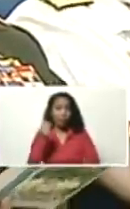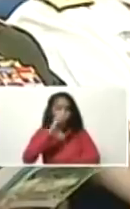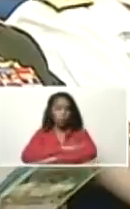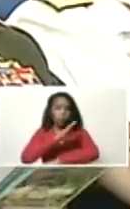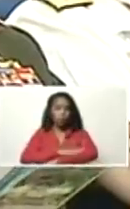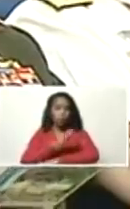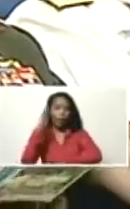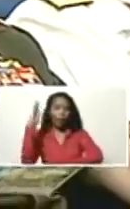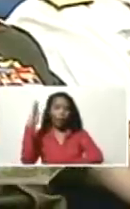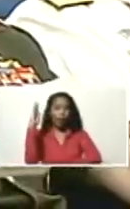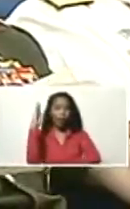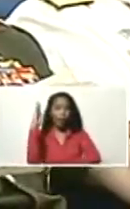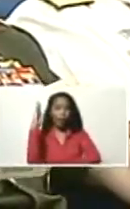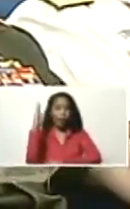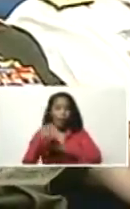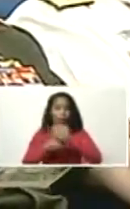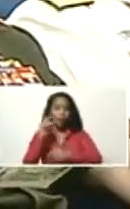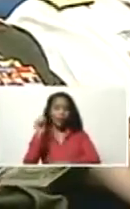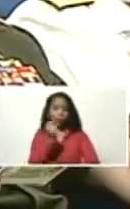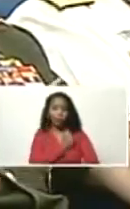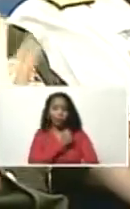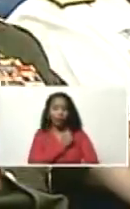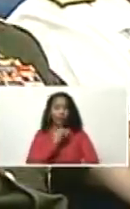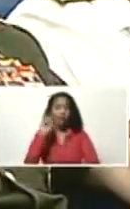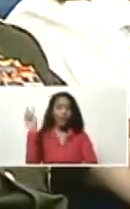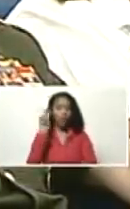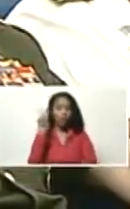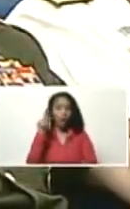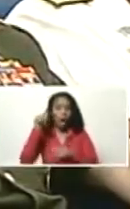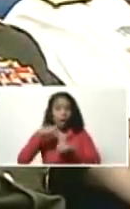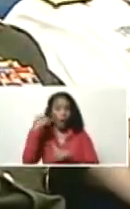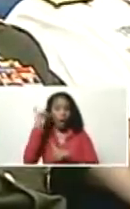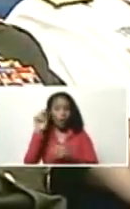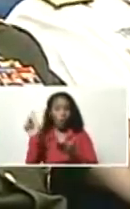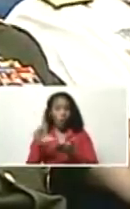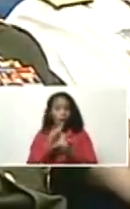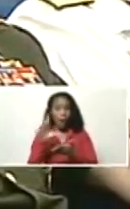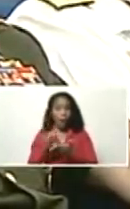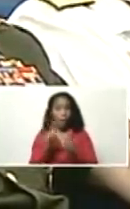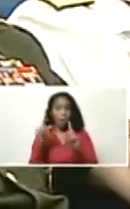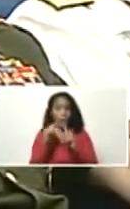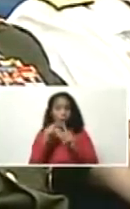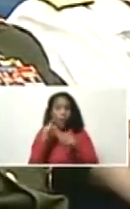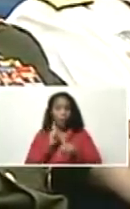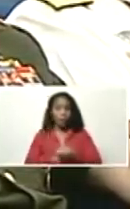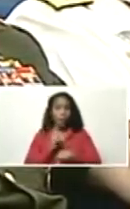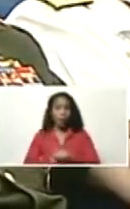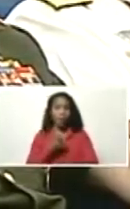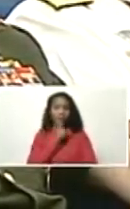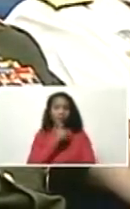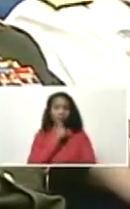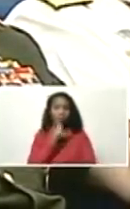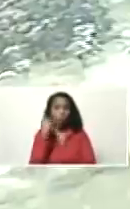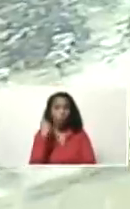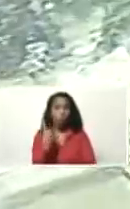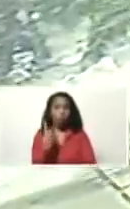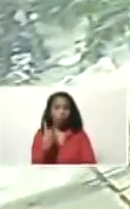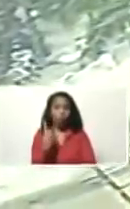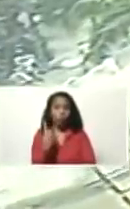la iglesia, de la jerarquía eclesiástica venezolana. Aquí tengo un libro, Palabras para tiempos difíciles, de